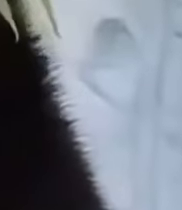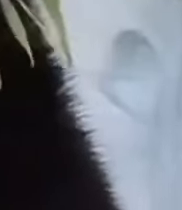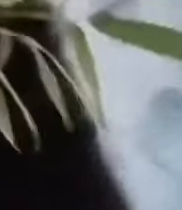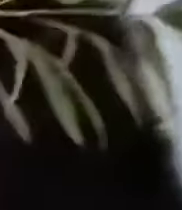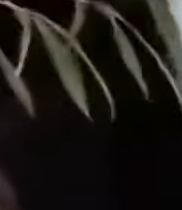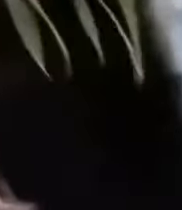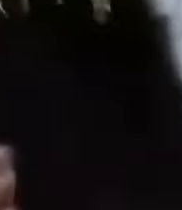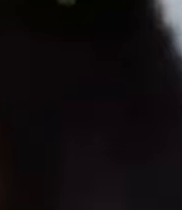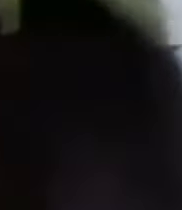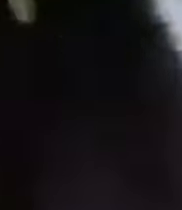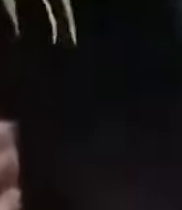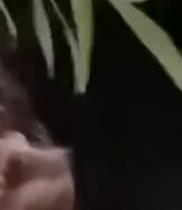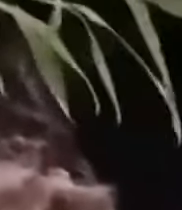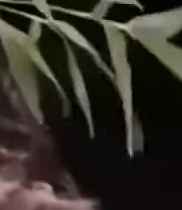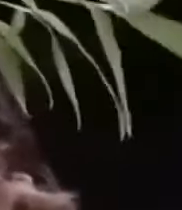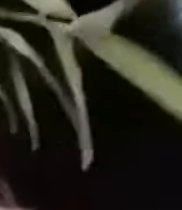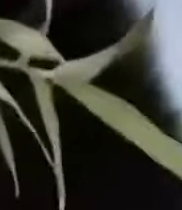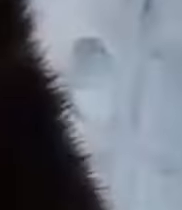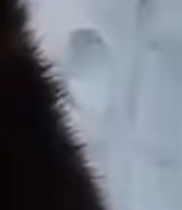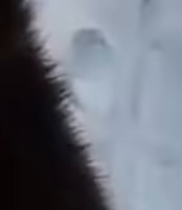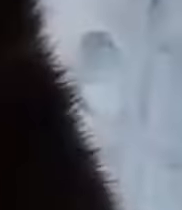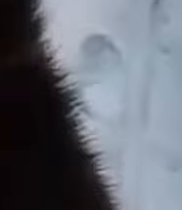noches e